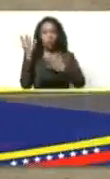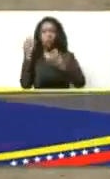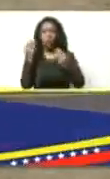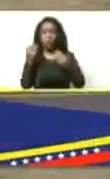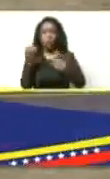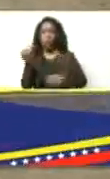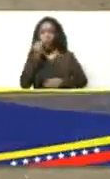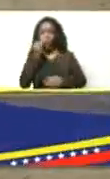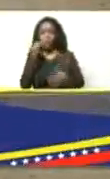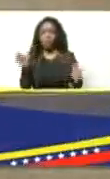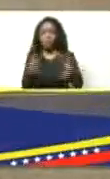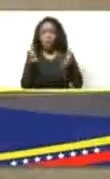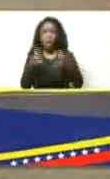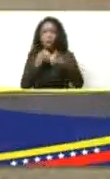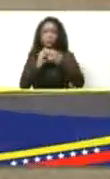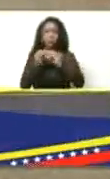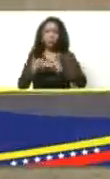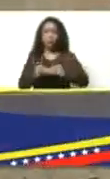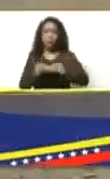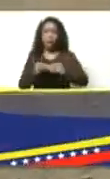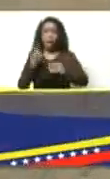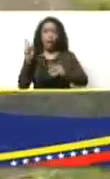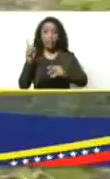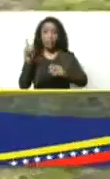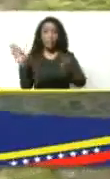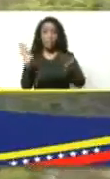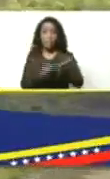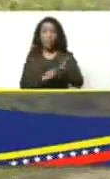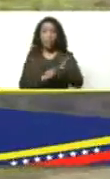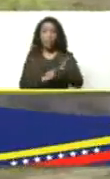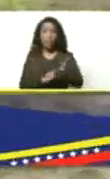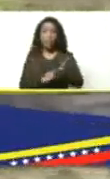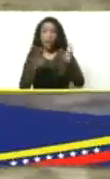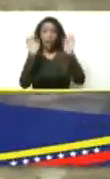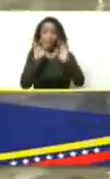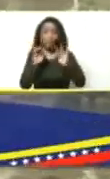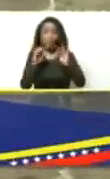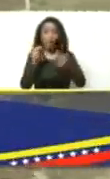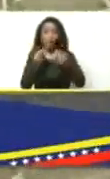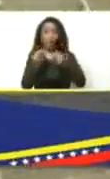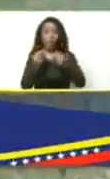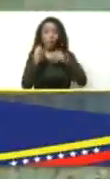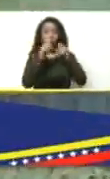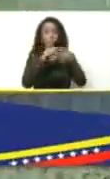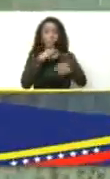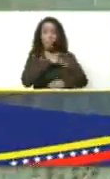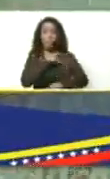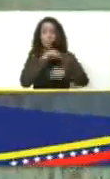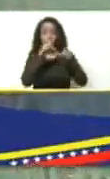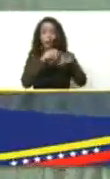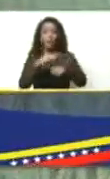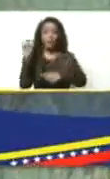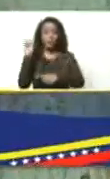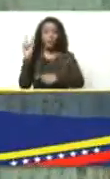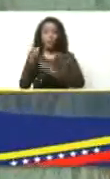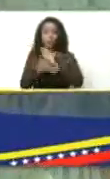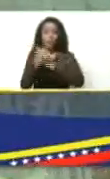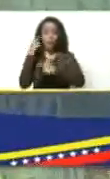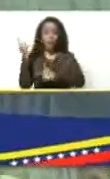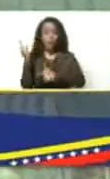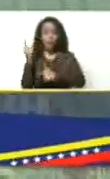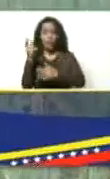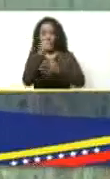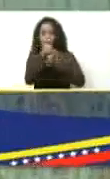estamos enmarcados en los nuevos vértices, señor presidente, de la misión Agro-Venezuela. Mi señor presidente, en esos nueve vértices usted